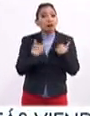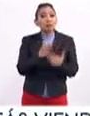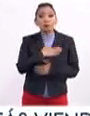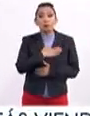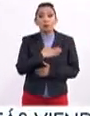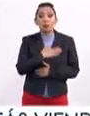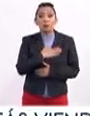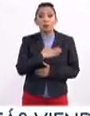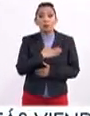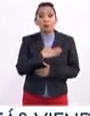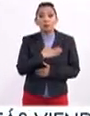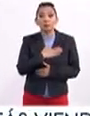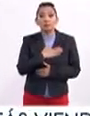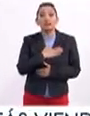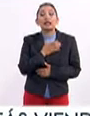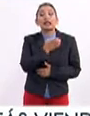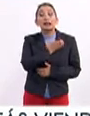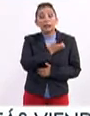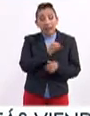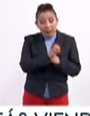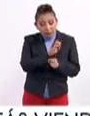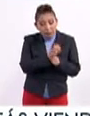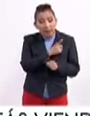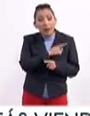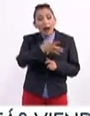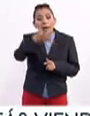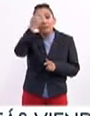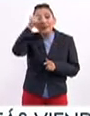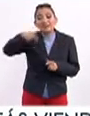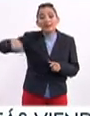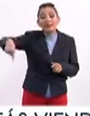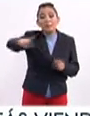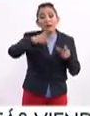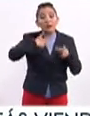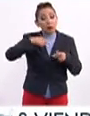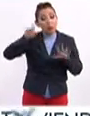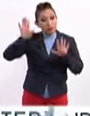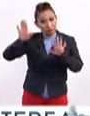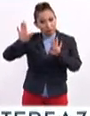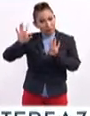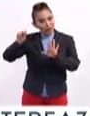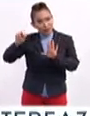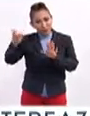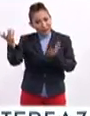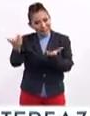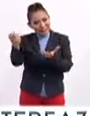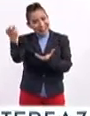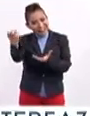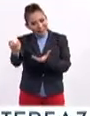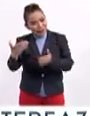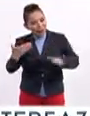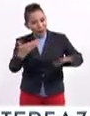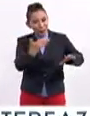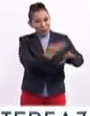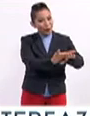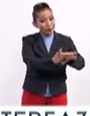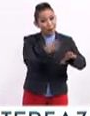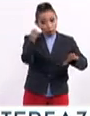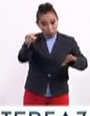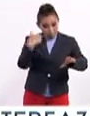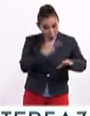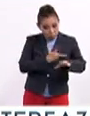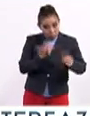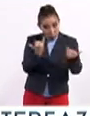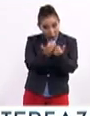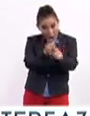humanos. Entonces, tenemos que aprender a una sociedad a decirle, no hagas lo que a ti te